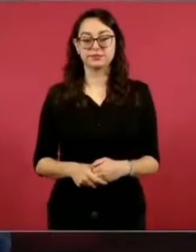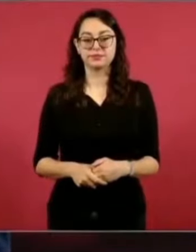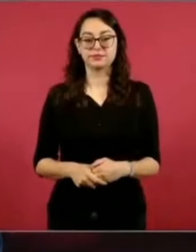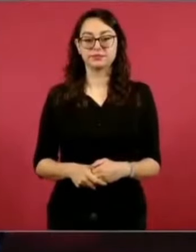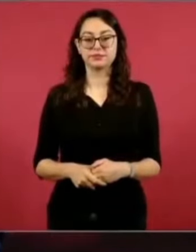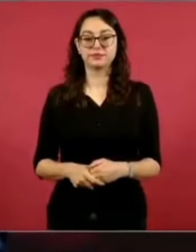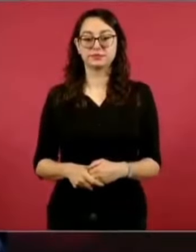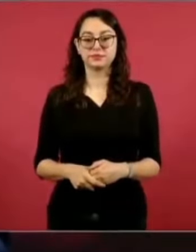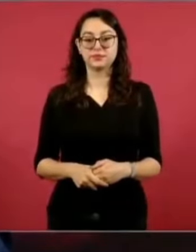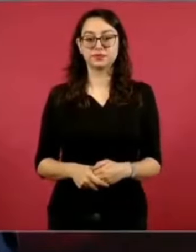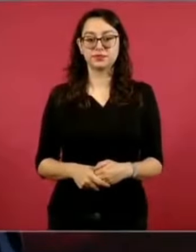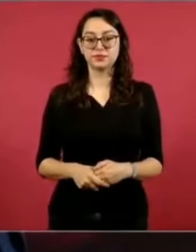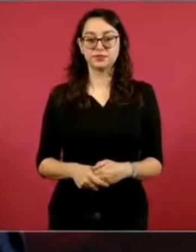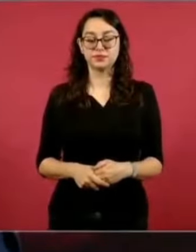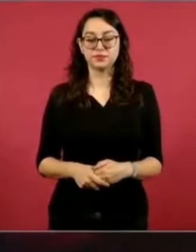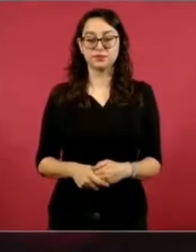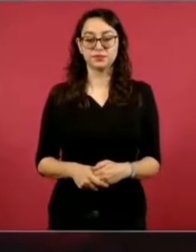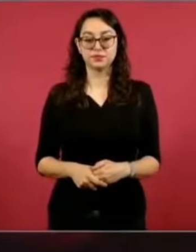Así como para